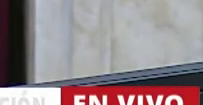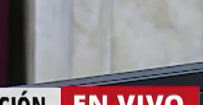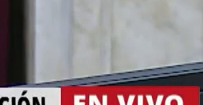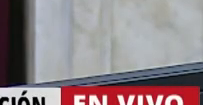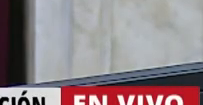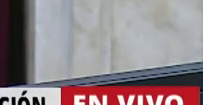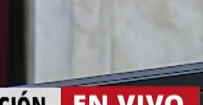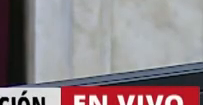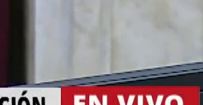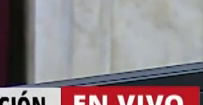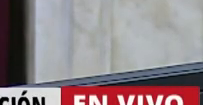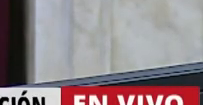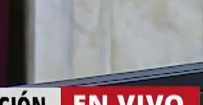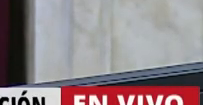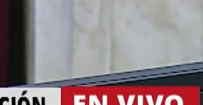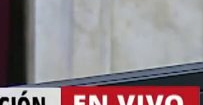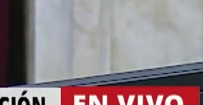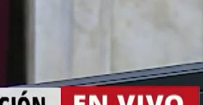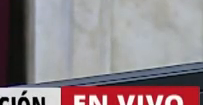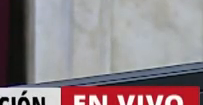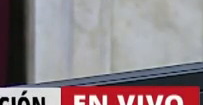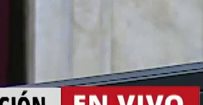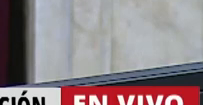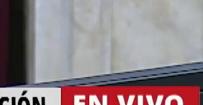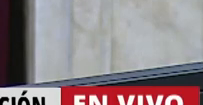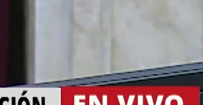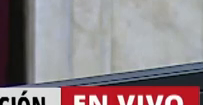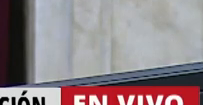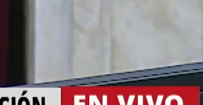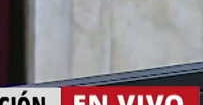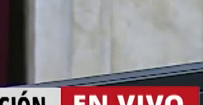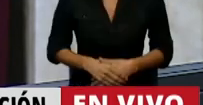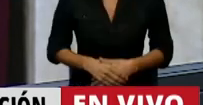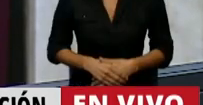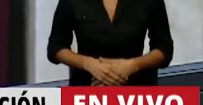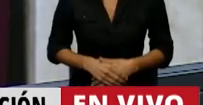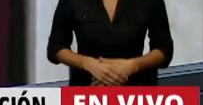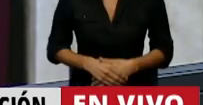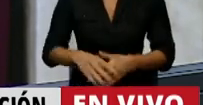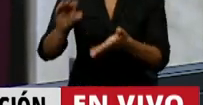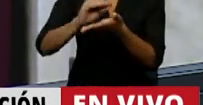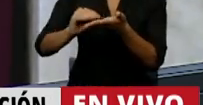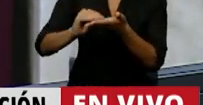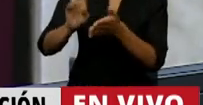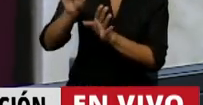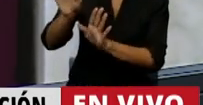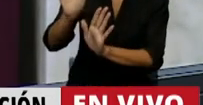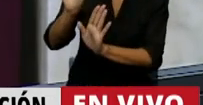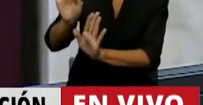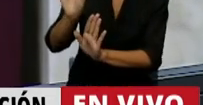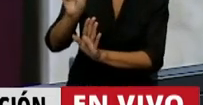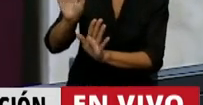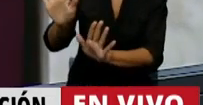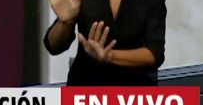En el uso de la palabra, la diputada Adriana Cáceres. Quiero, diputada, si me da permiso, quiero, no le prendan